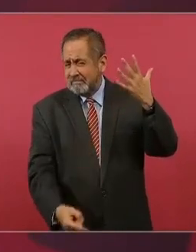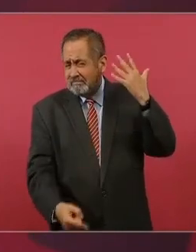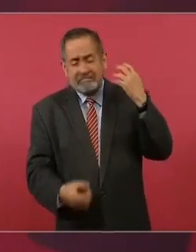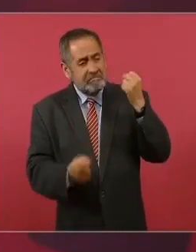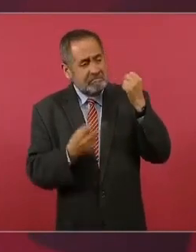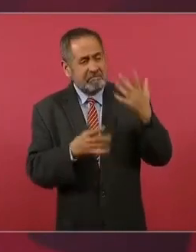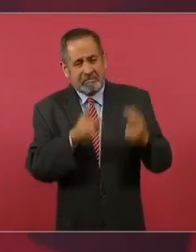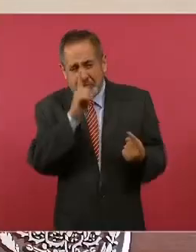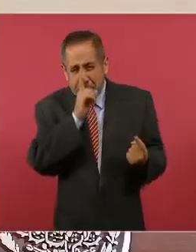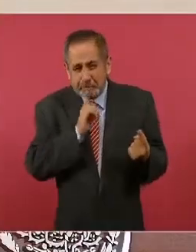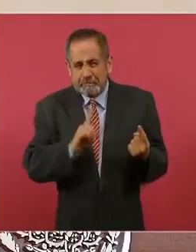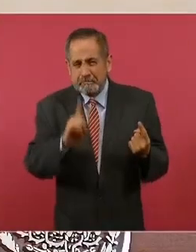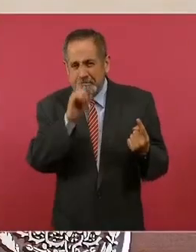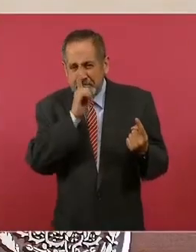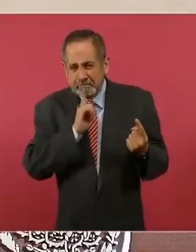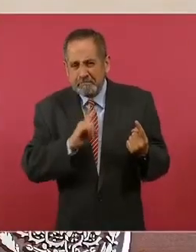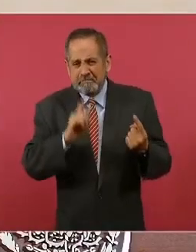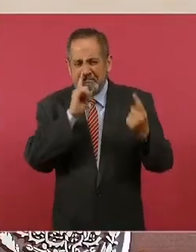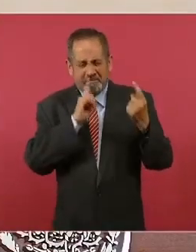cuántas mentiras